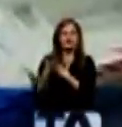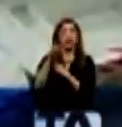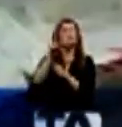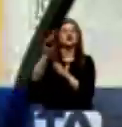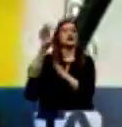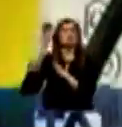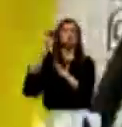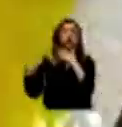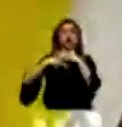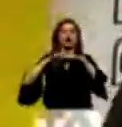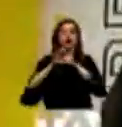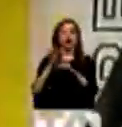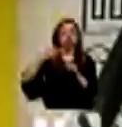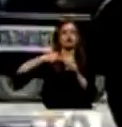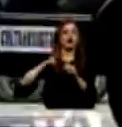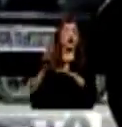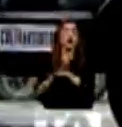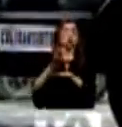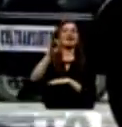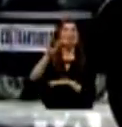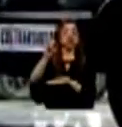país. Sectores ya han mostrado su